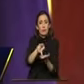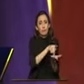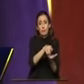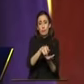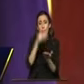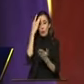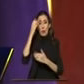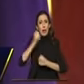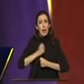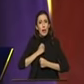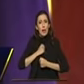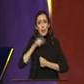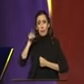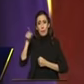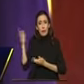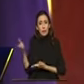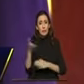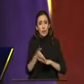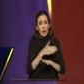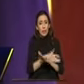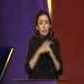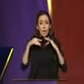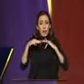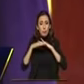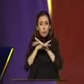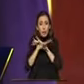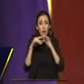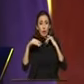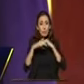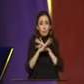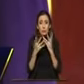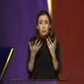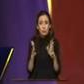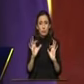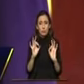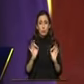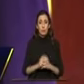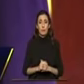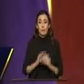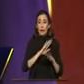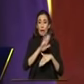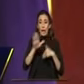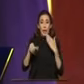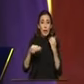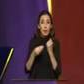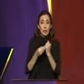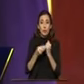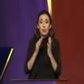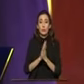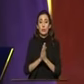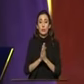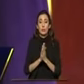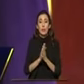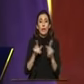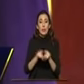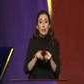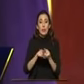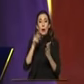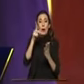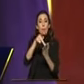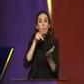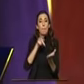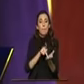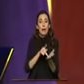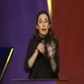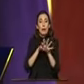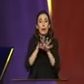grava el patrimonio antes que la contaminación ambiental. A todo ello se suma el plan Red Socioempleo,